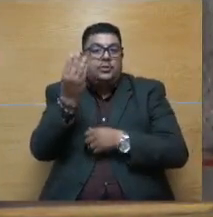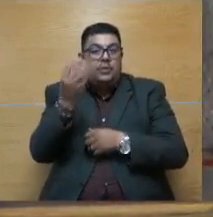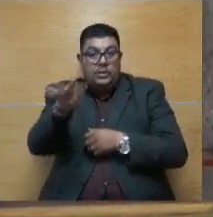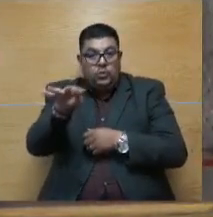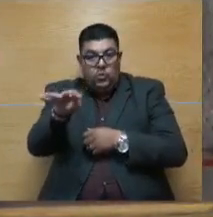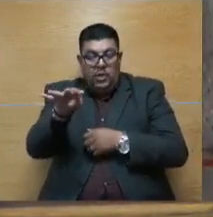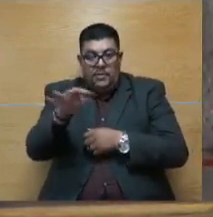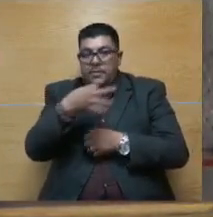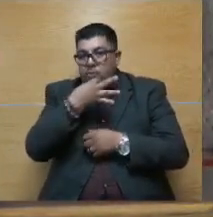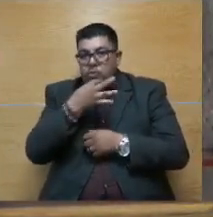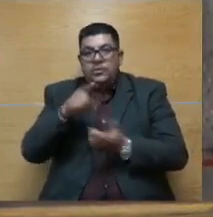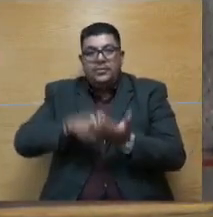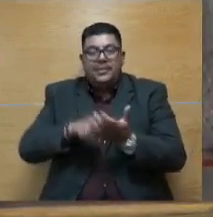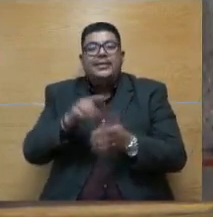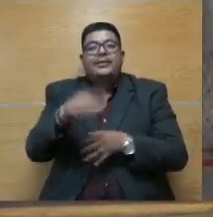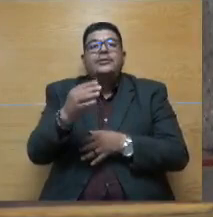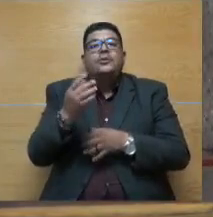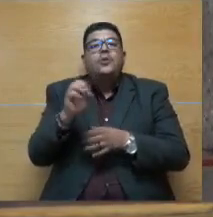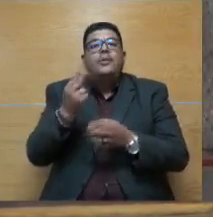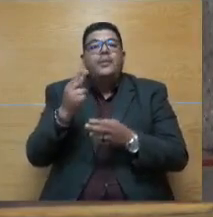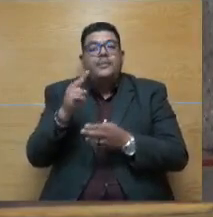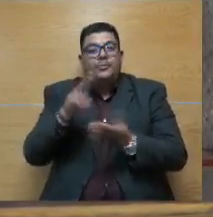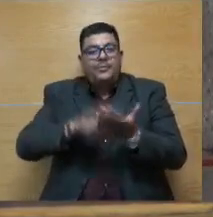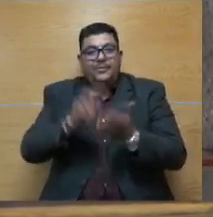14 de noviembre 2023